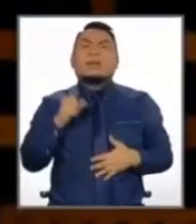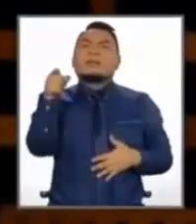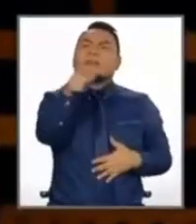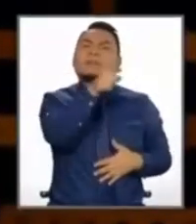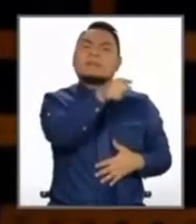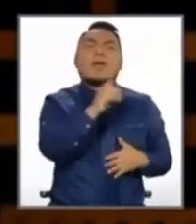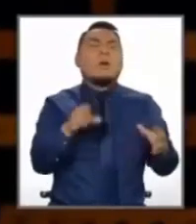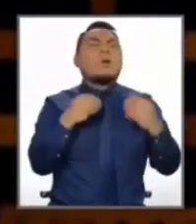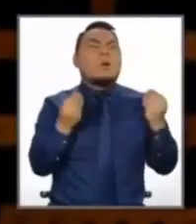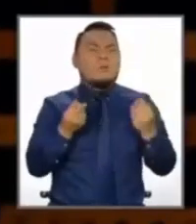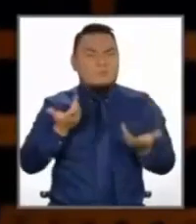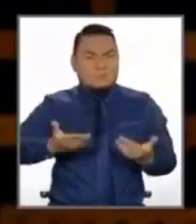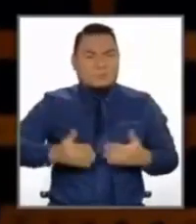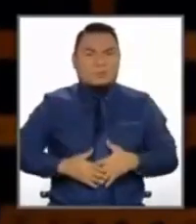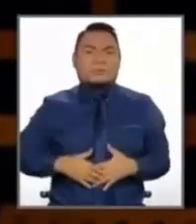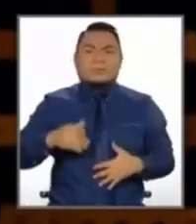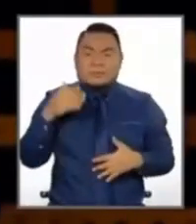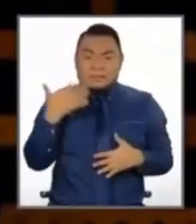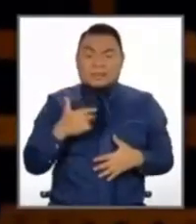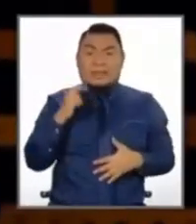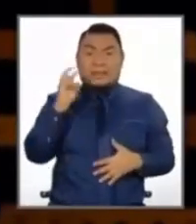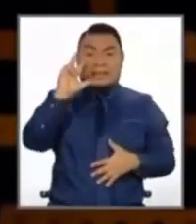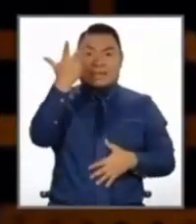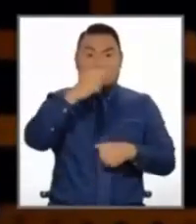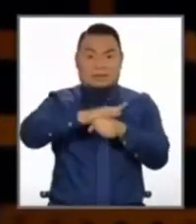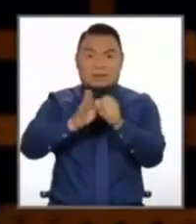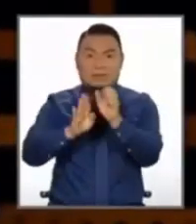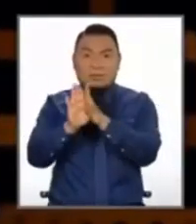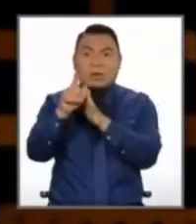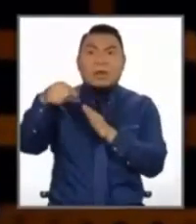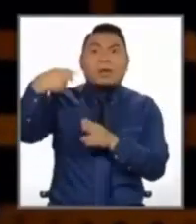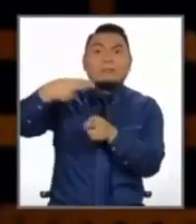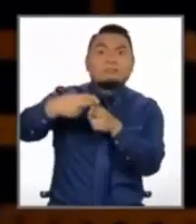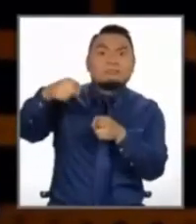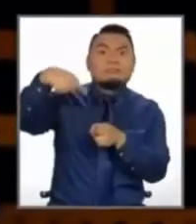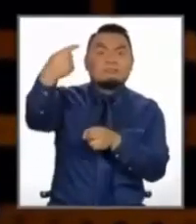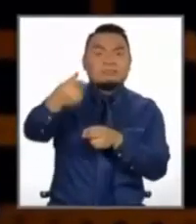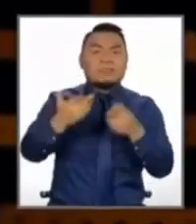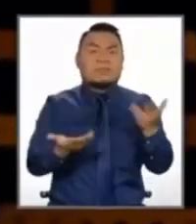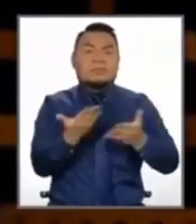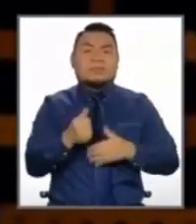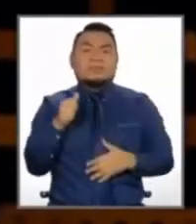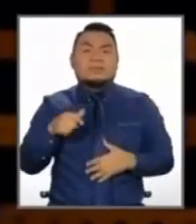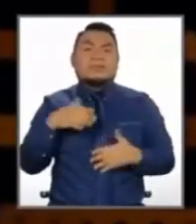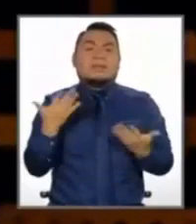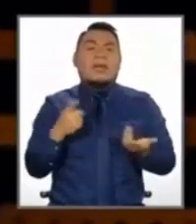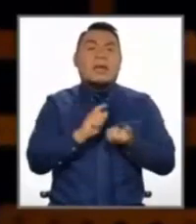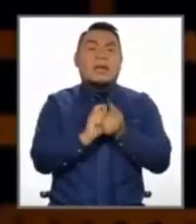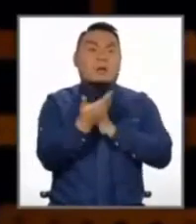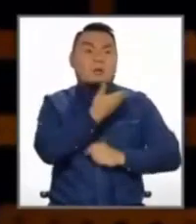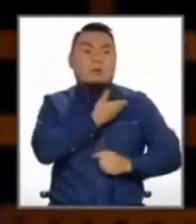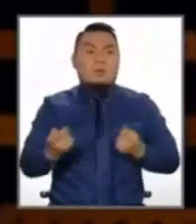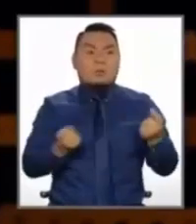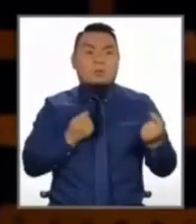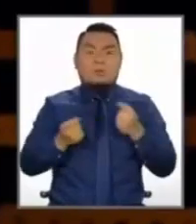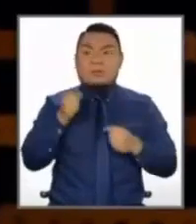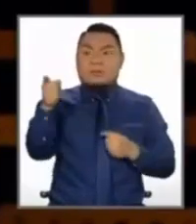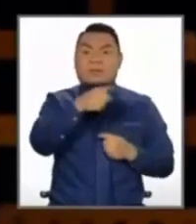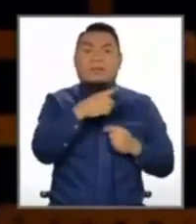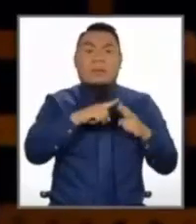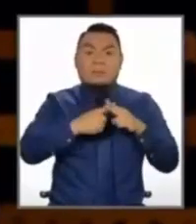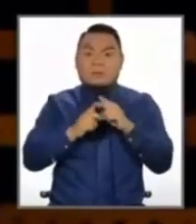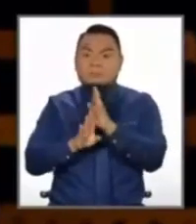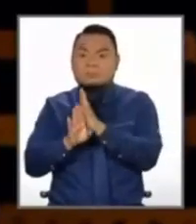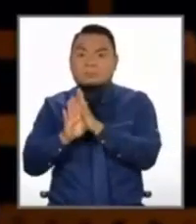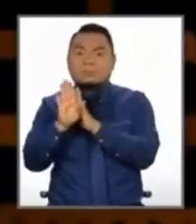encarar, si ya está la tercera ola en curso, cuando se produzca el cambio de gobierno,